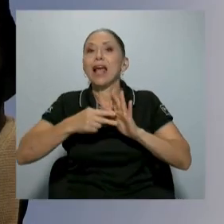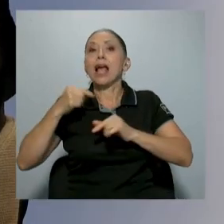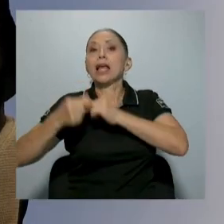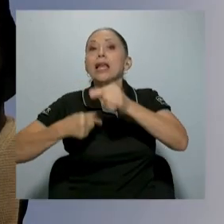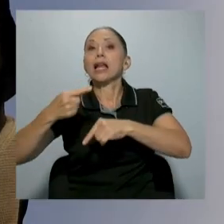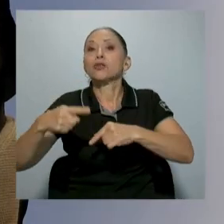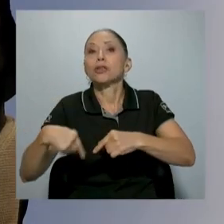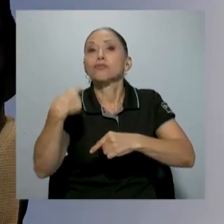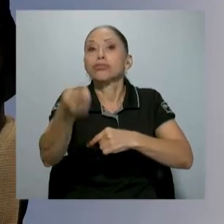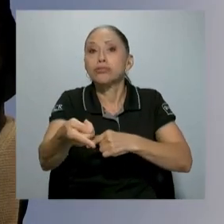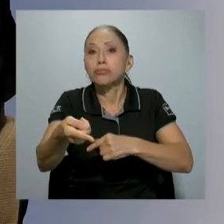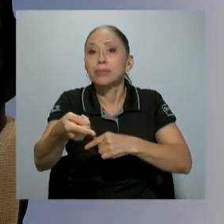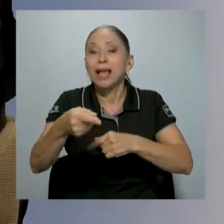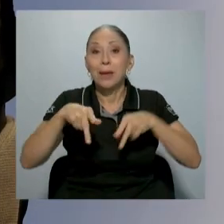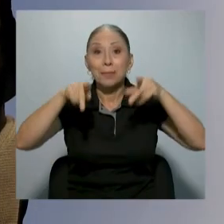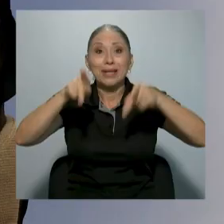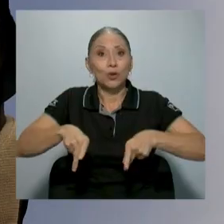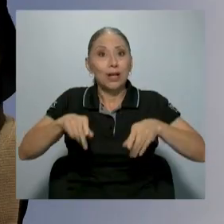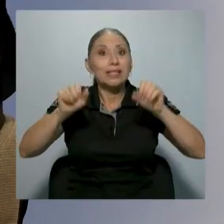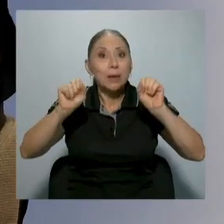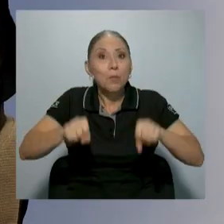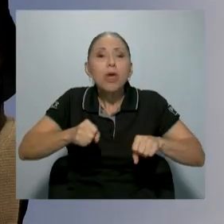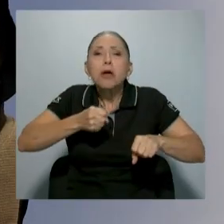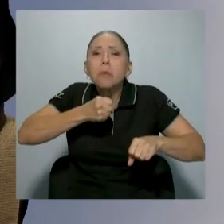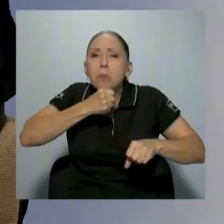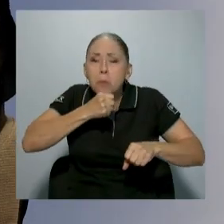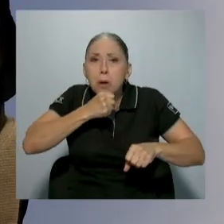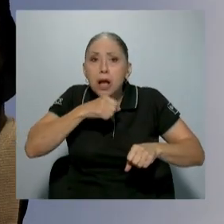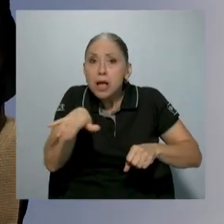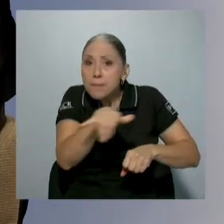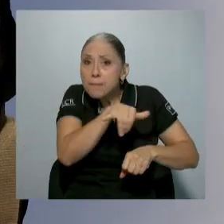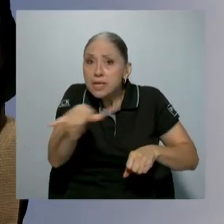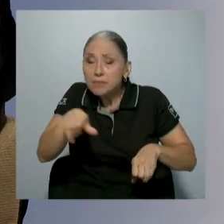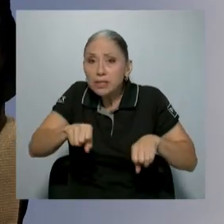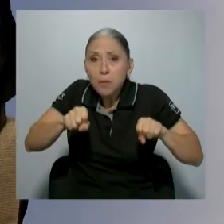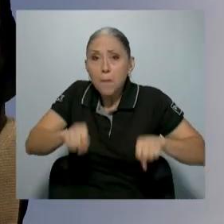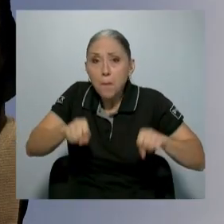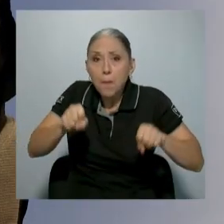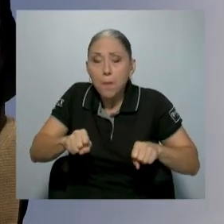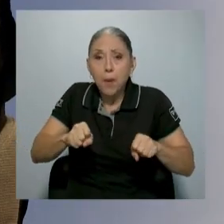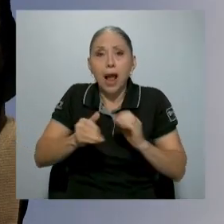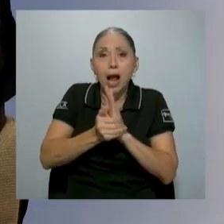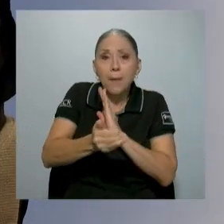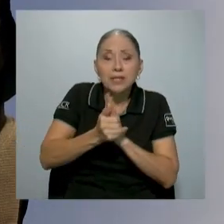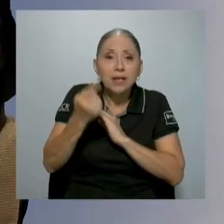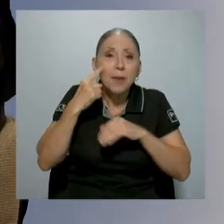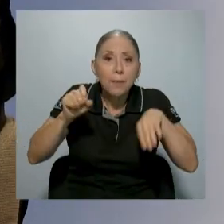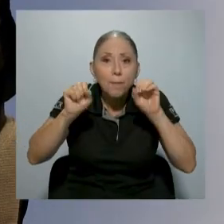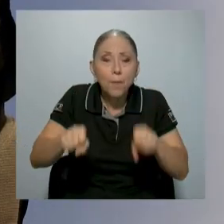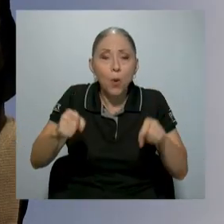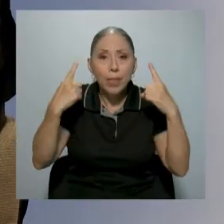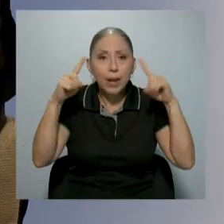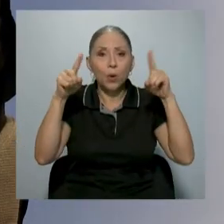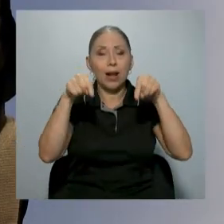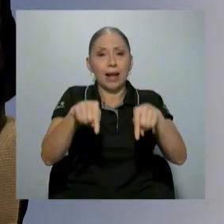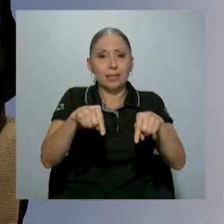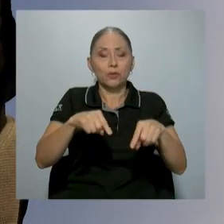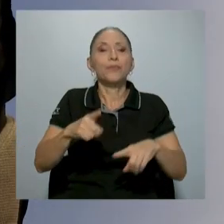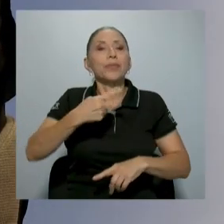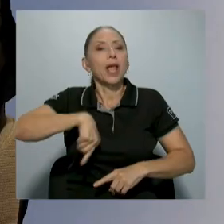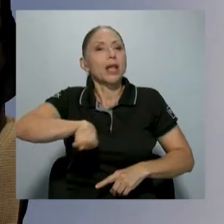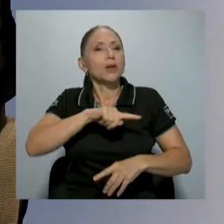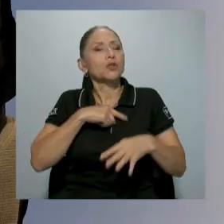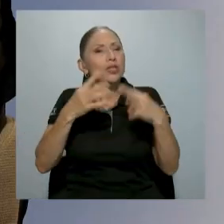tener las mismas capacidades o las mismas probabilidades para poder, digamos, llegar a ese lugar. Y lo que hemos tratado